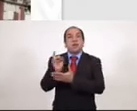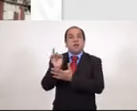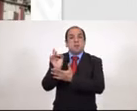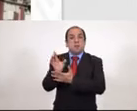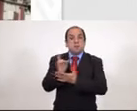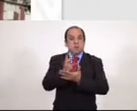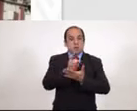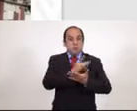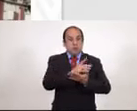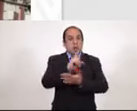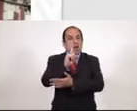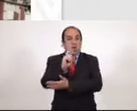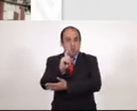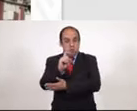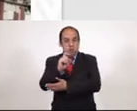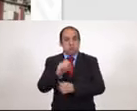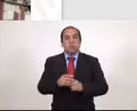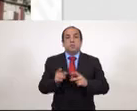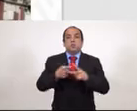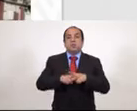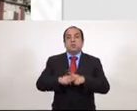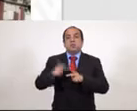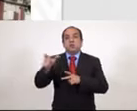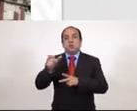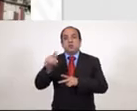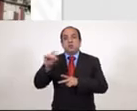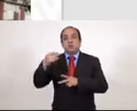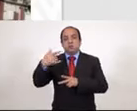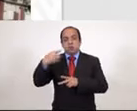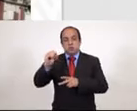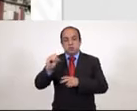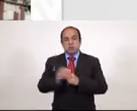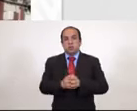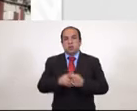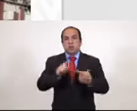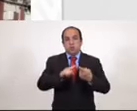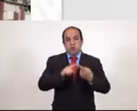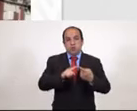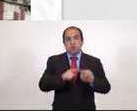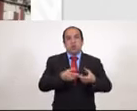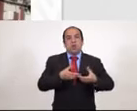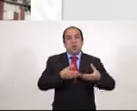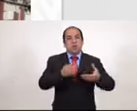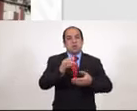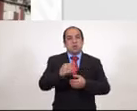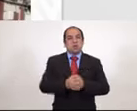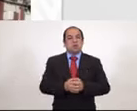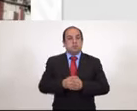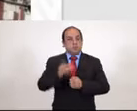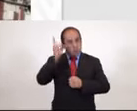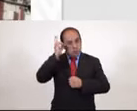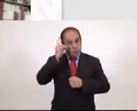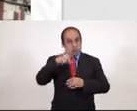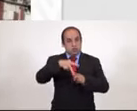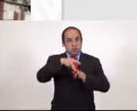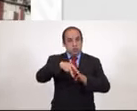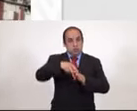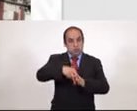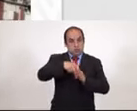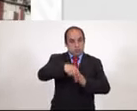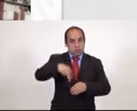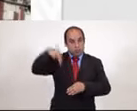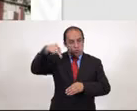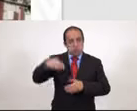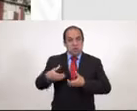bombeo Xotepingo, entre División del Norte y Calzada de Tlalpan, y la ruta que llega hasta